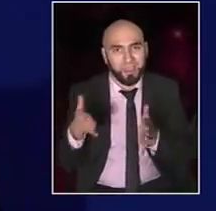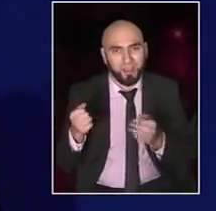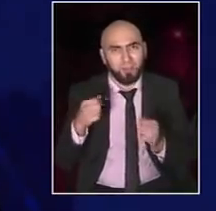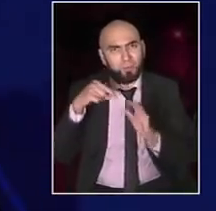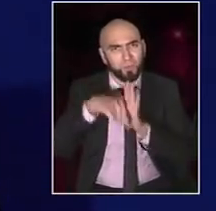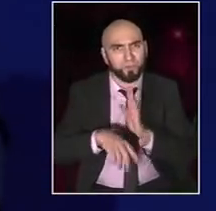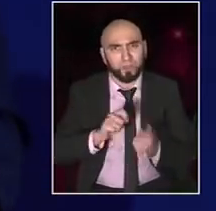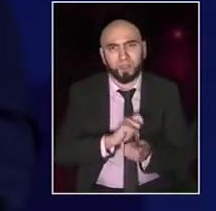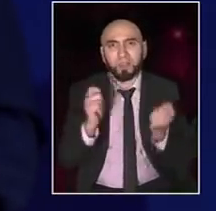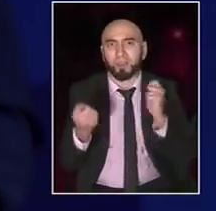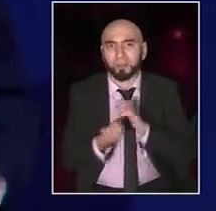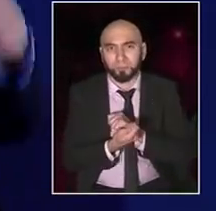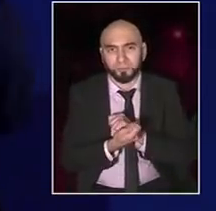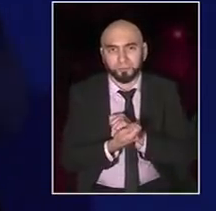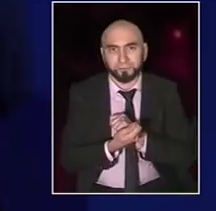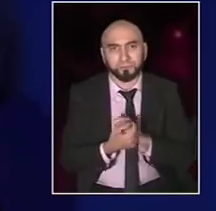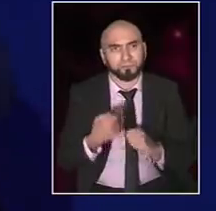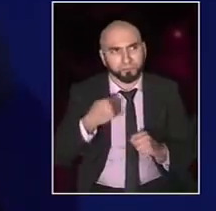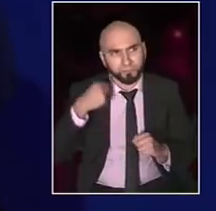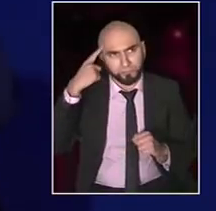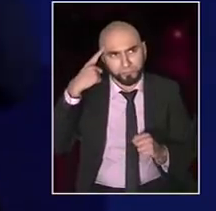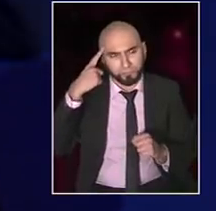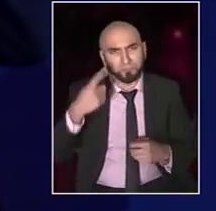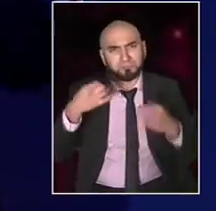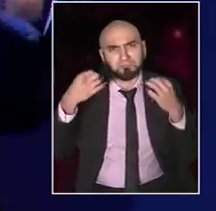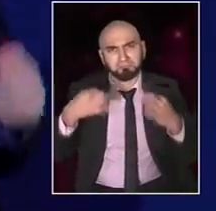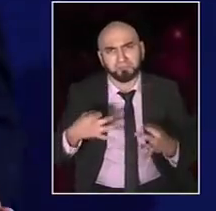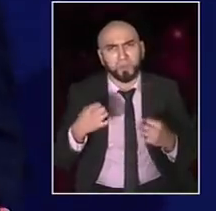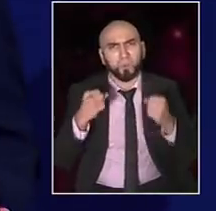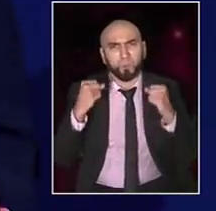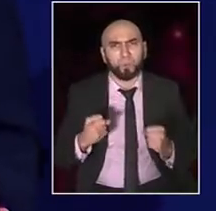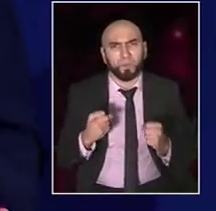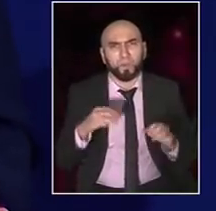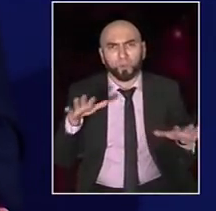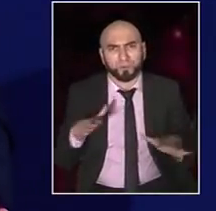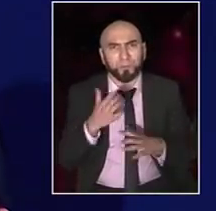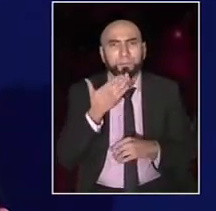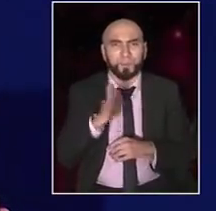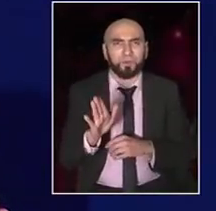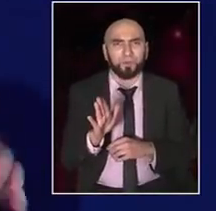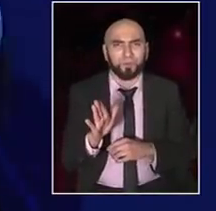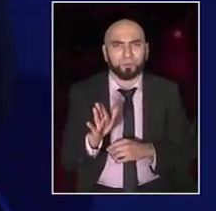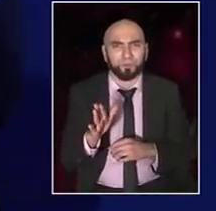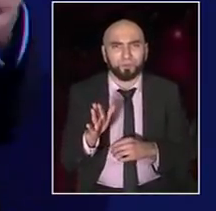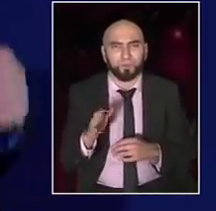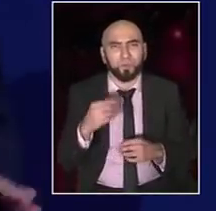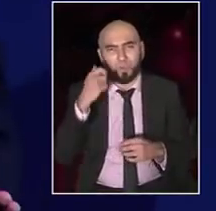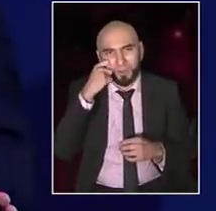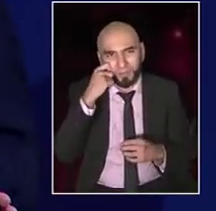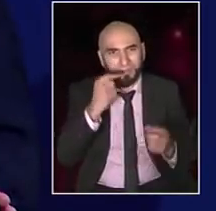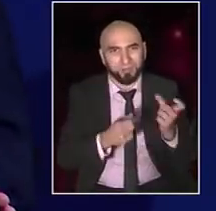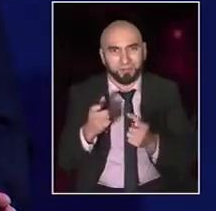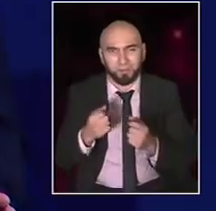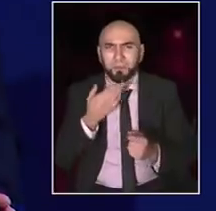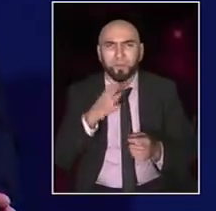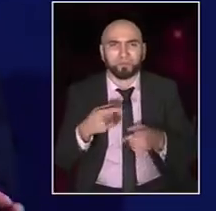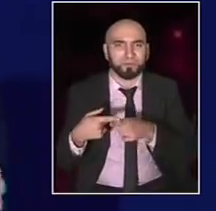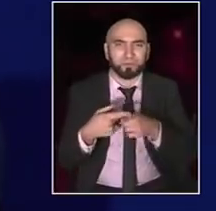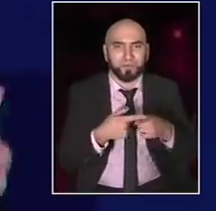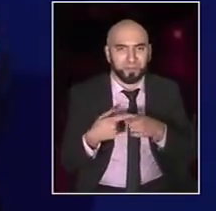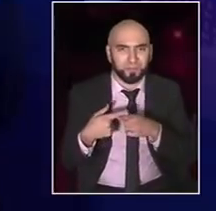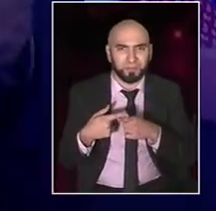historia de la humanidad, pero yo soy convencido que la podemos usar para una mejor humanidad, la podemos usar para una mejor sociedad, la